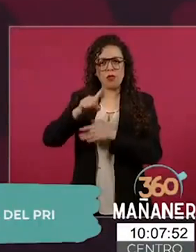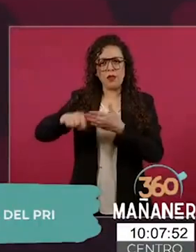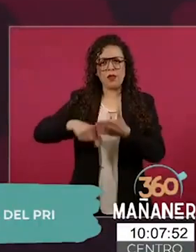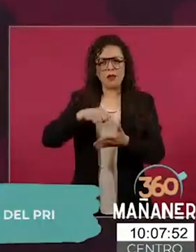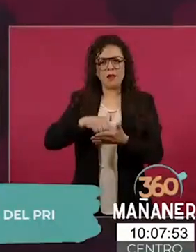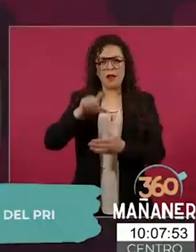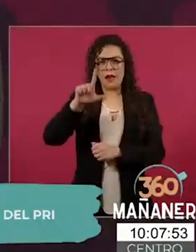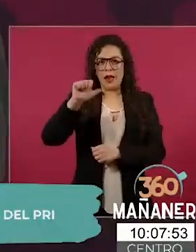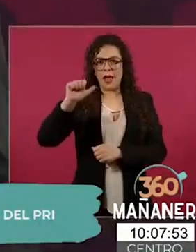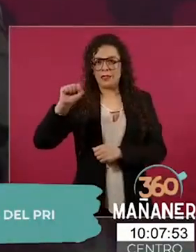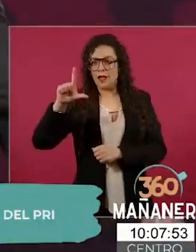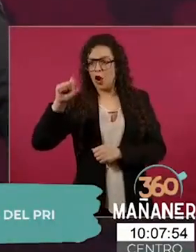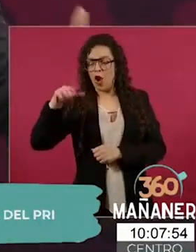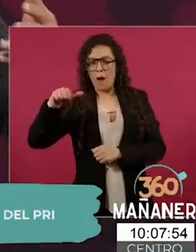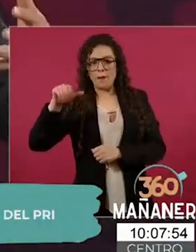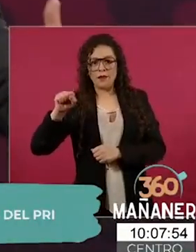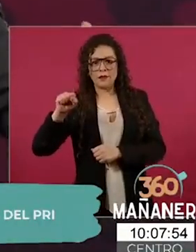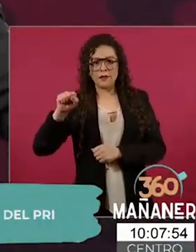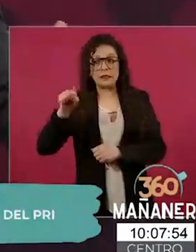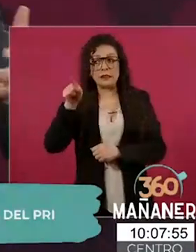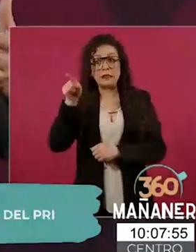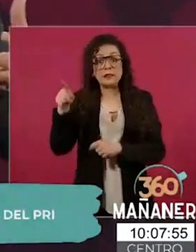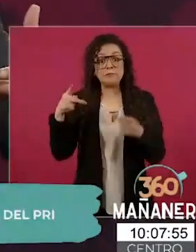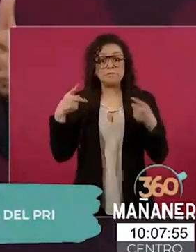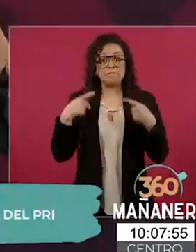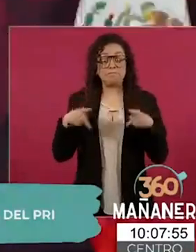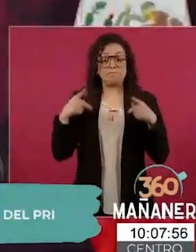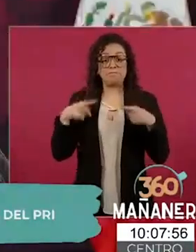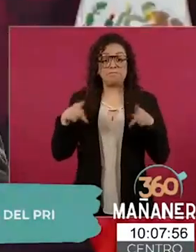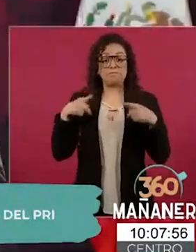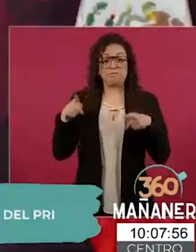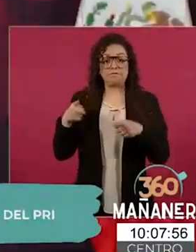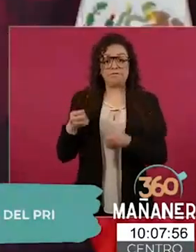Lomas donde llevan a